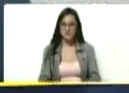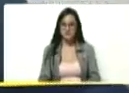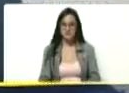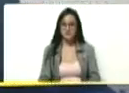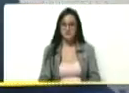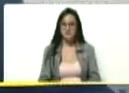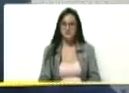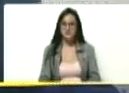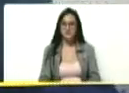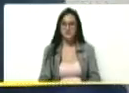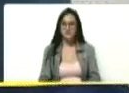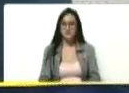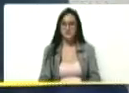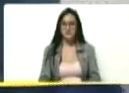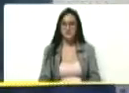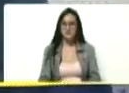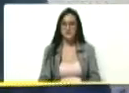la